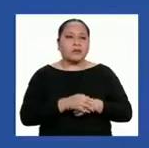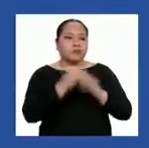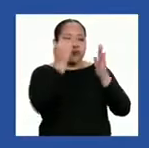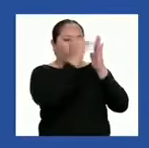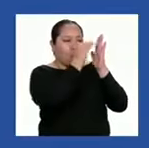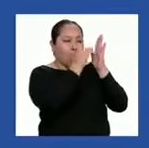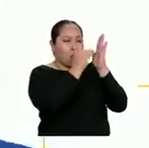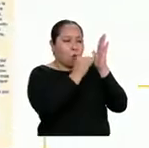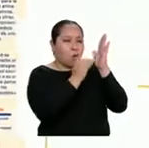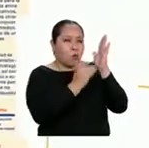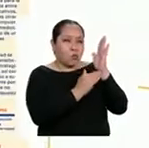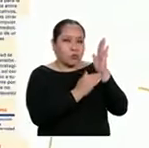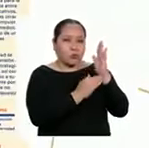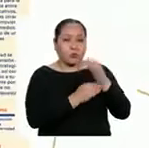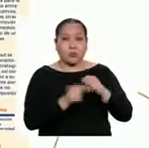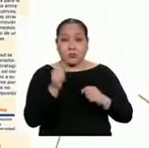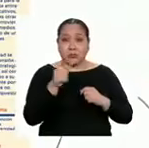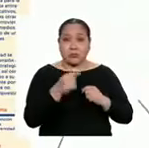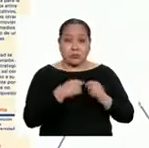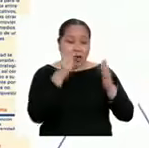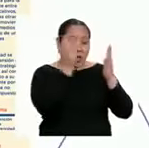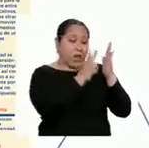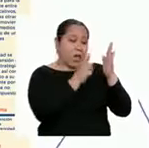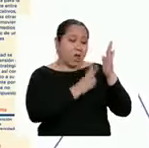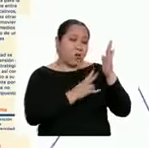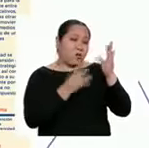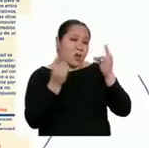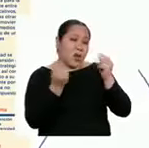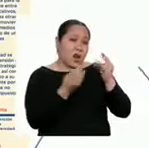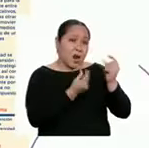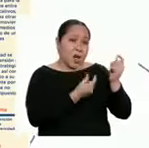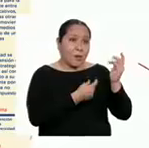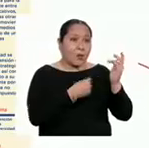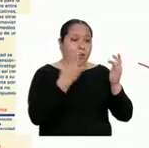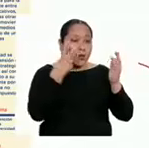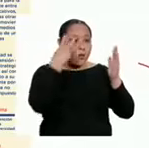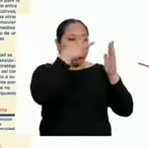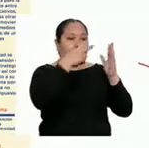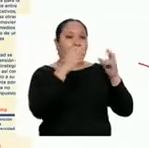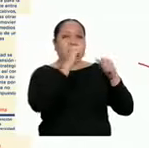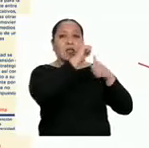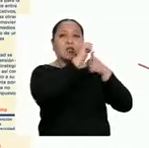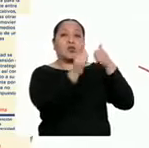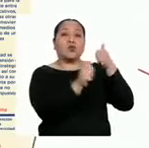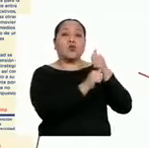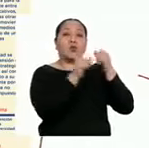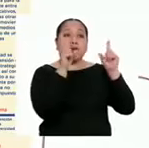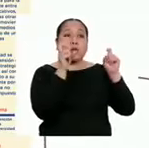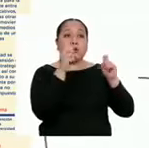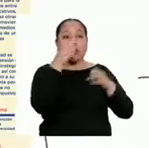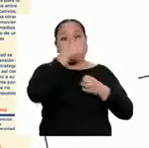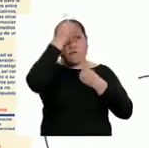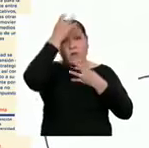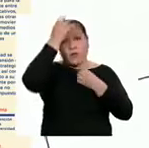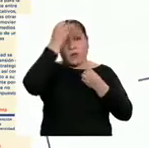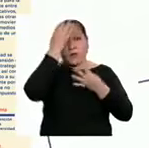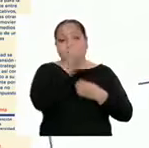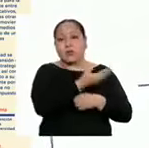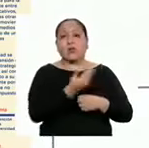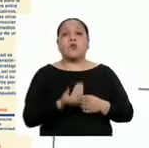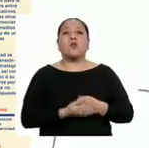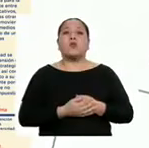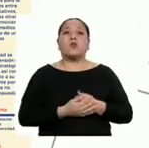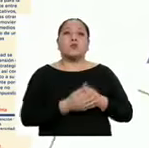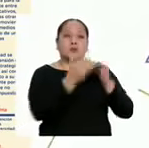van a desarrollar? Con una lectura de exploración puedo ver que en el subtítulo hay información sobre lo